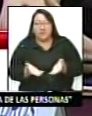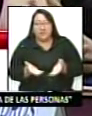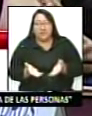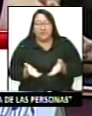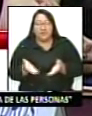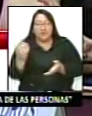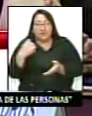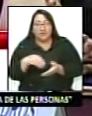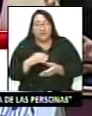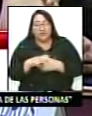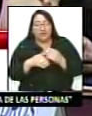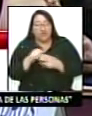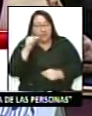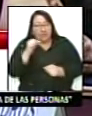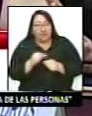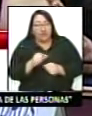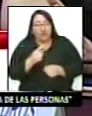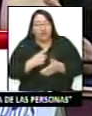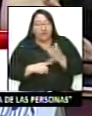deviene. Recordemos que